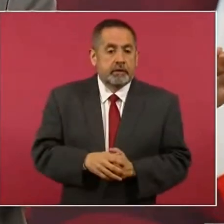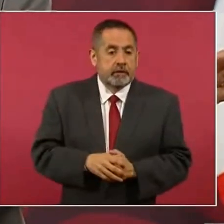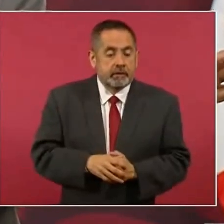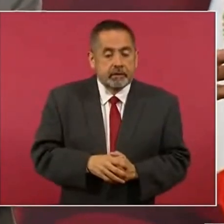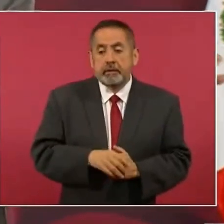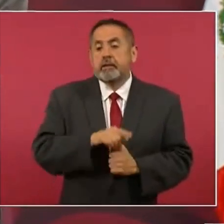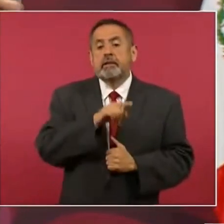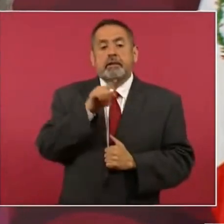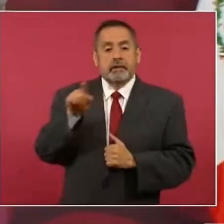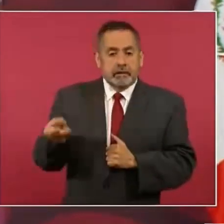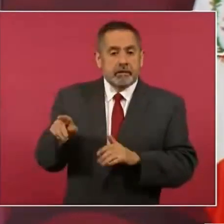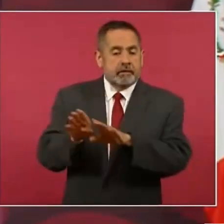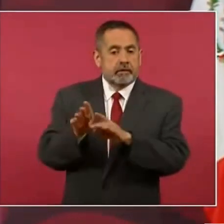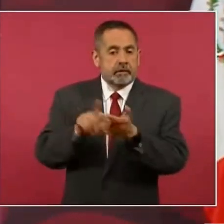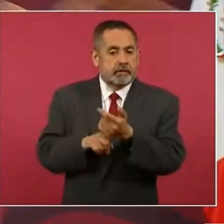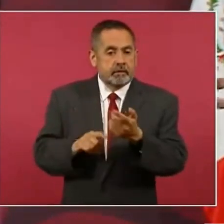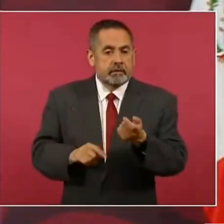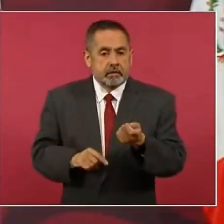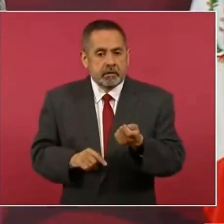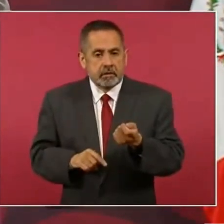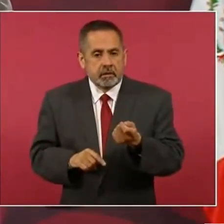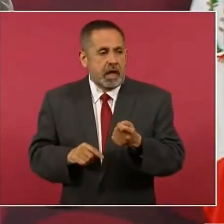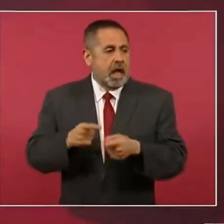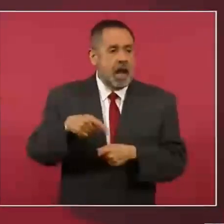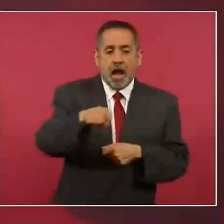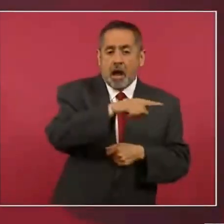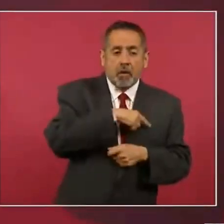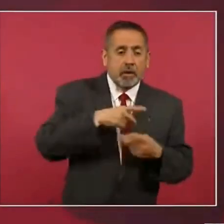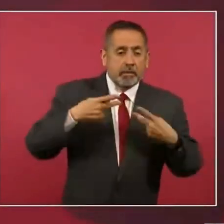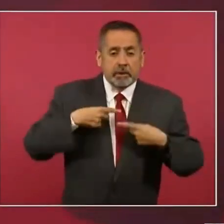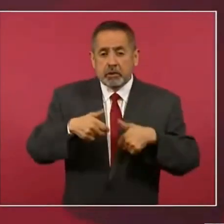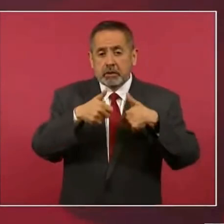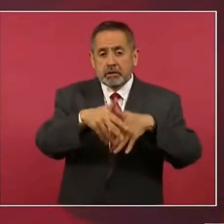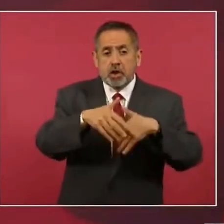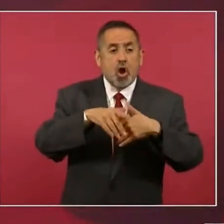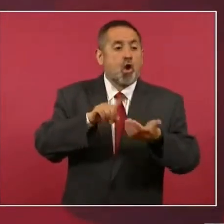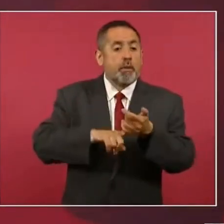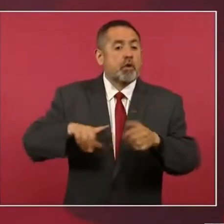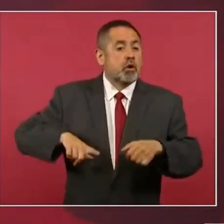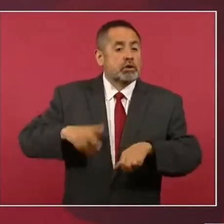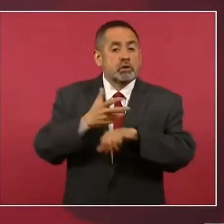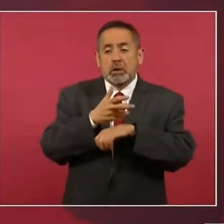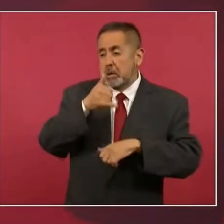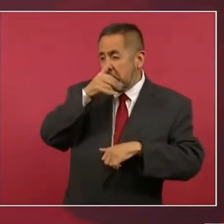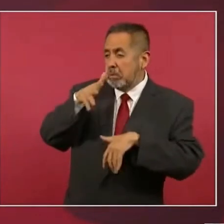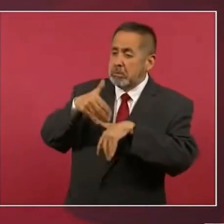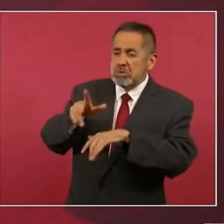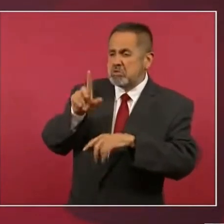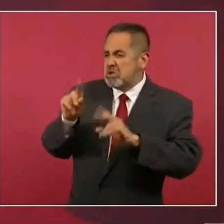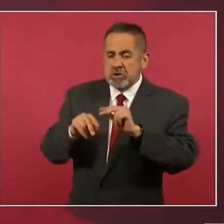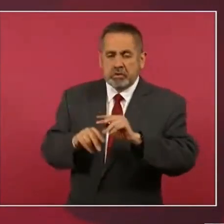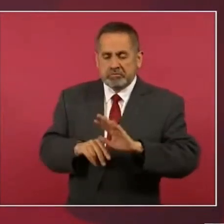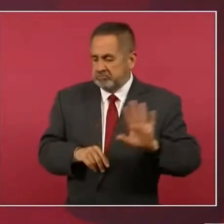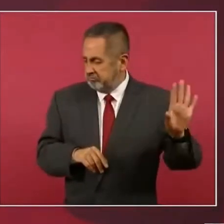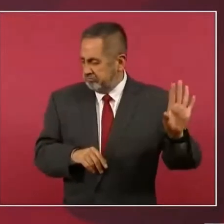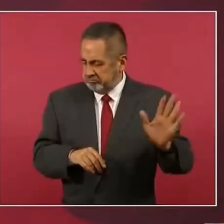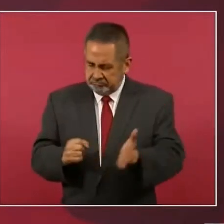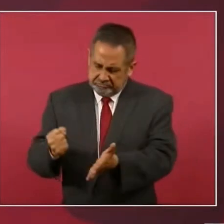Estado, hay protestas del gobierno de Estados Unidos, pero ya